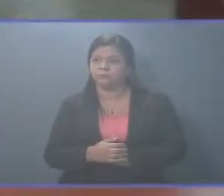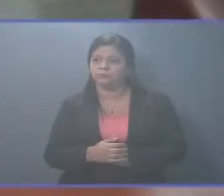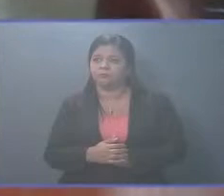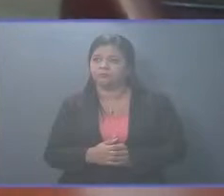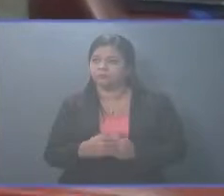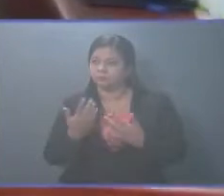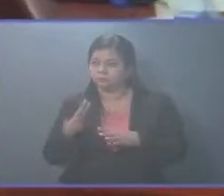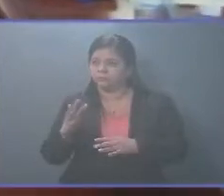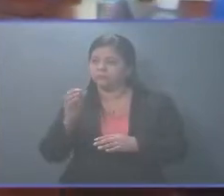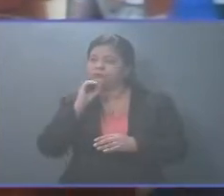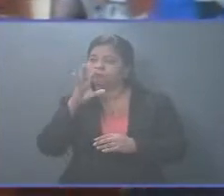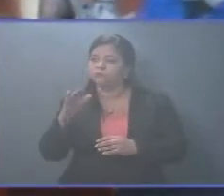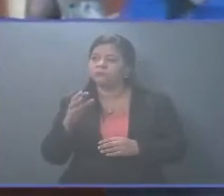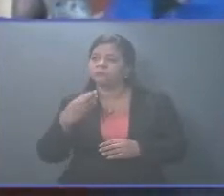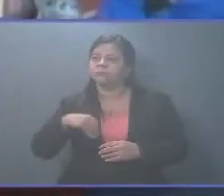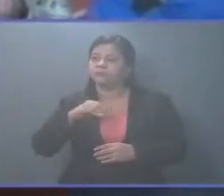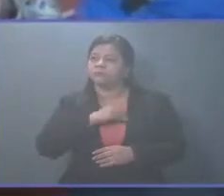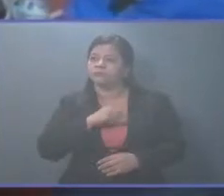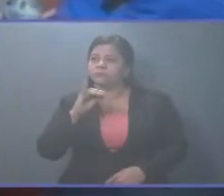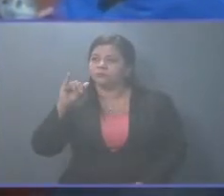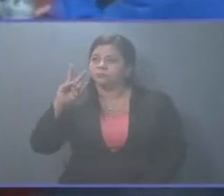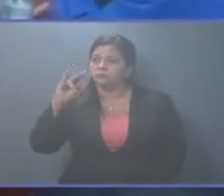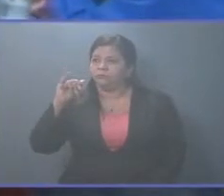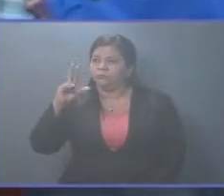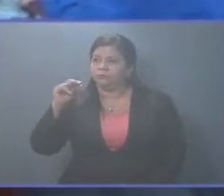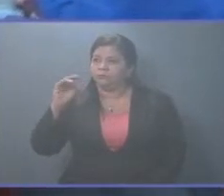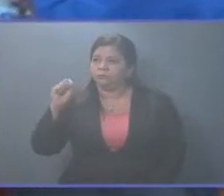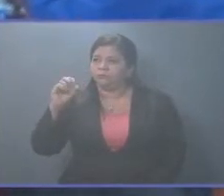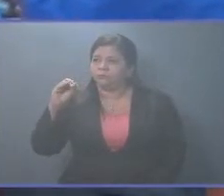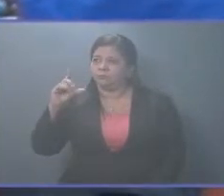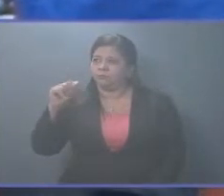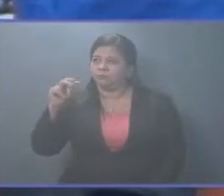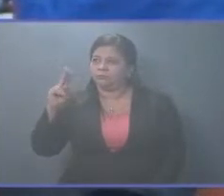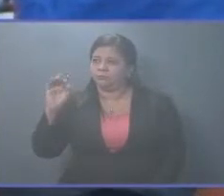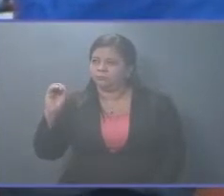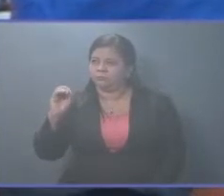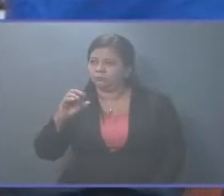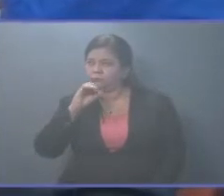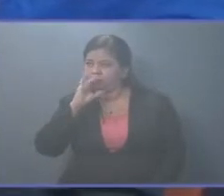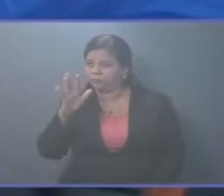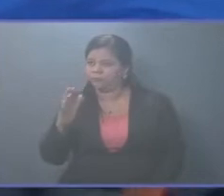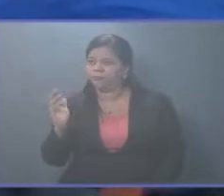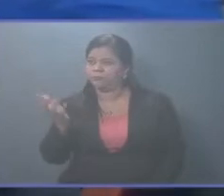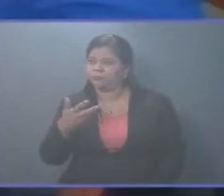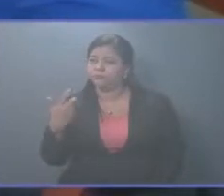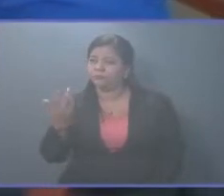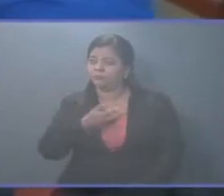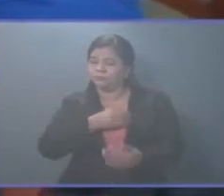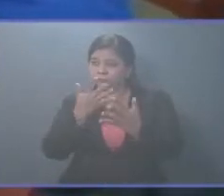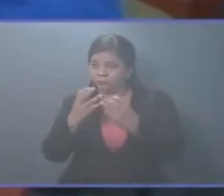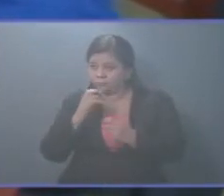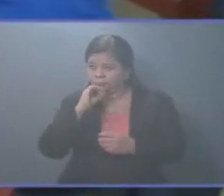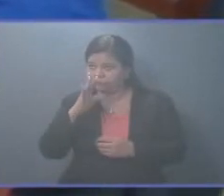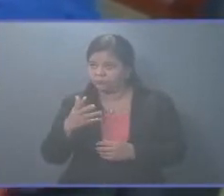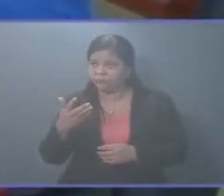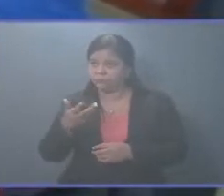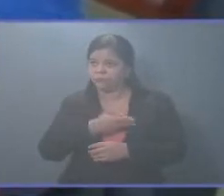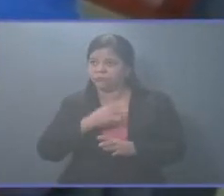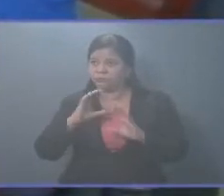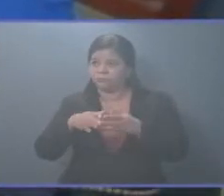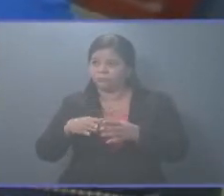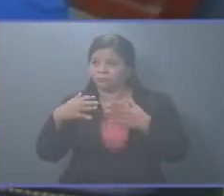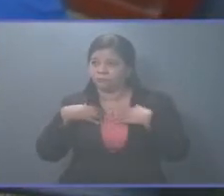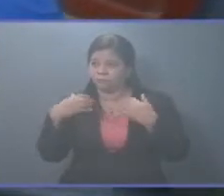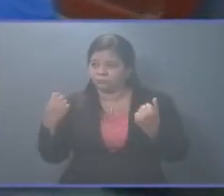Doctor Iván Solán. Y ahí yo creo que yo les sugeriría a ustedes que como Comisión de Salud, yo creo que